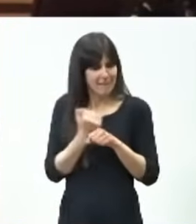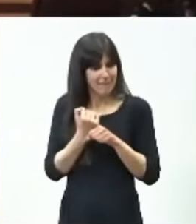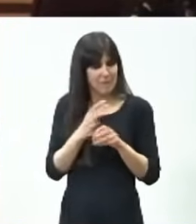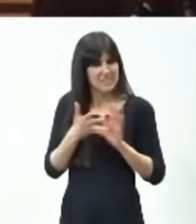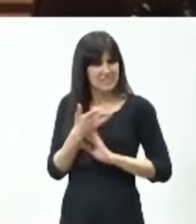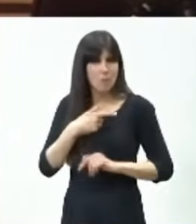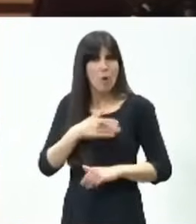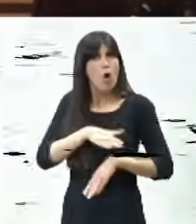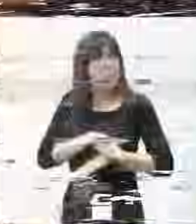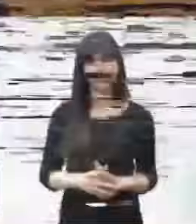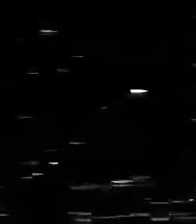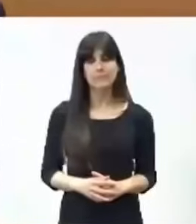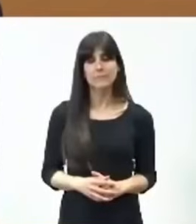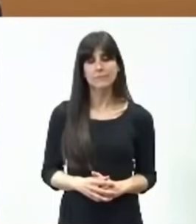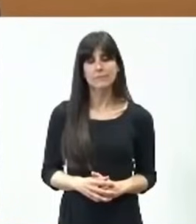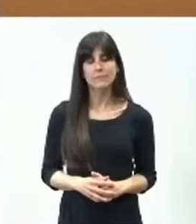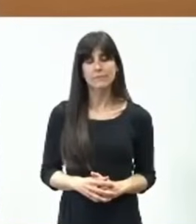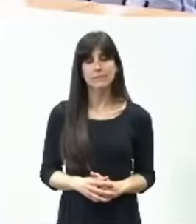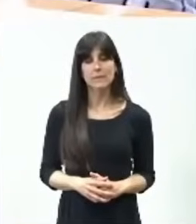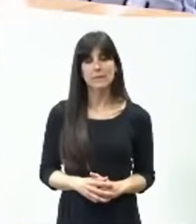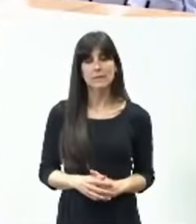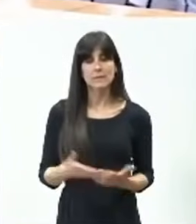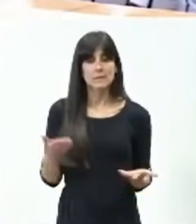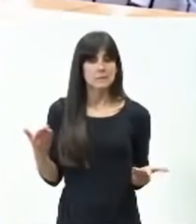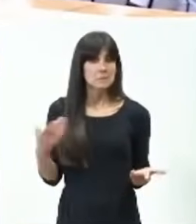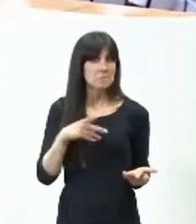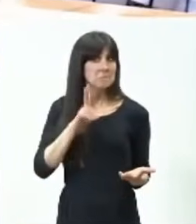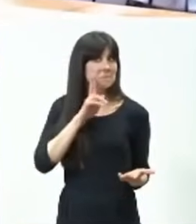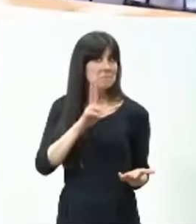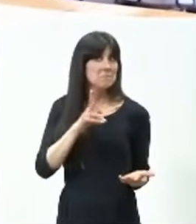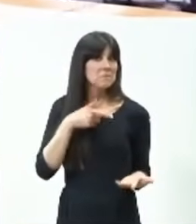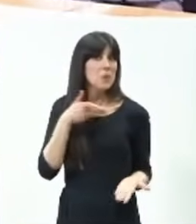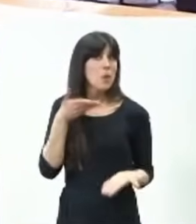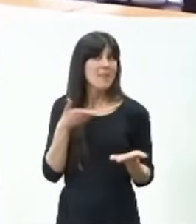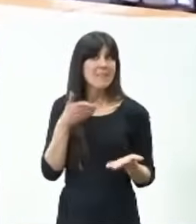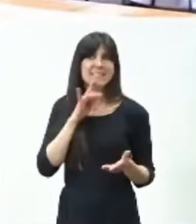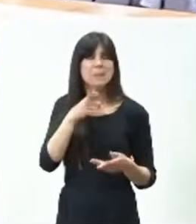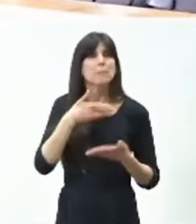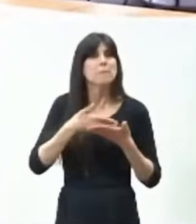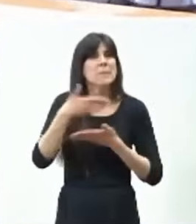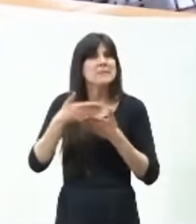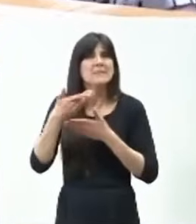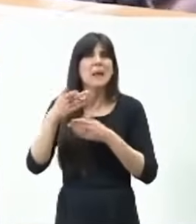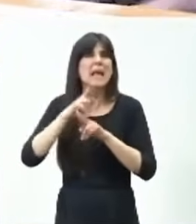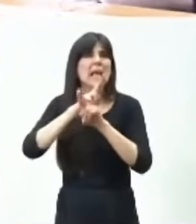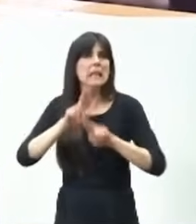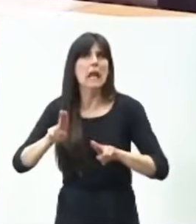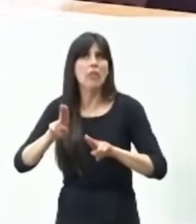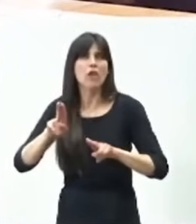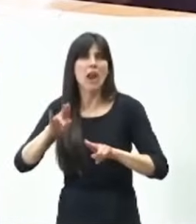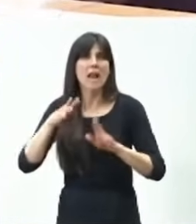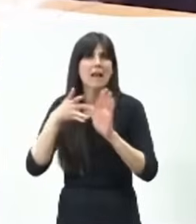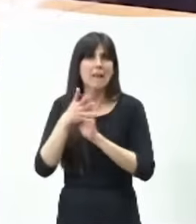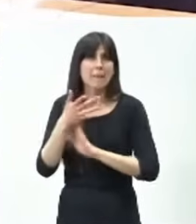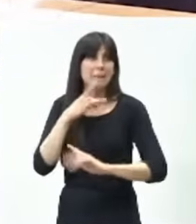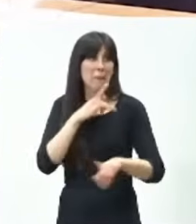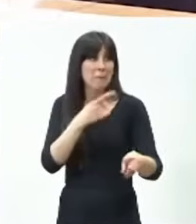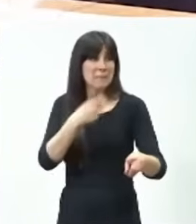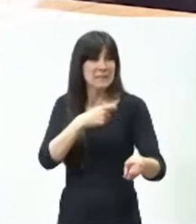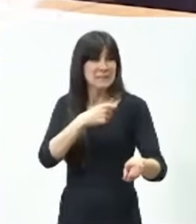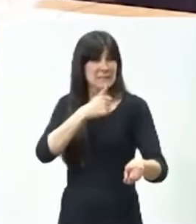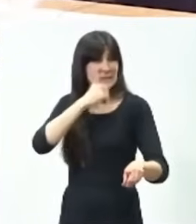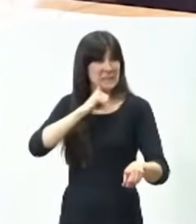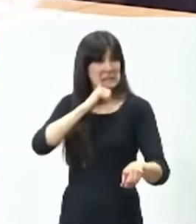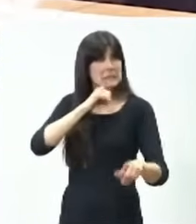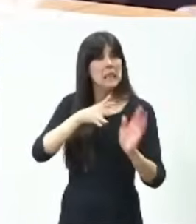del presidente del Gobierno. Bueno, pues la valoración desde luego que hizo la prensa internacional sobre la decisión que nos trasladó el presidente del